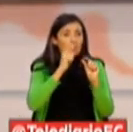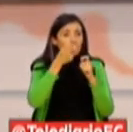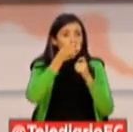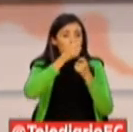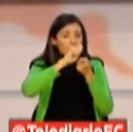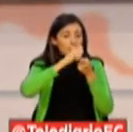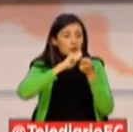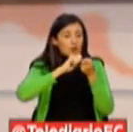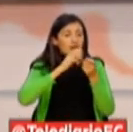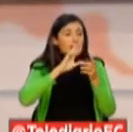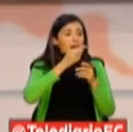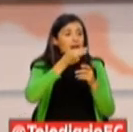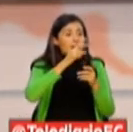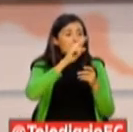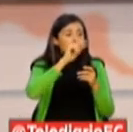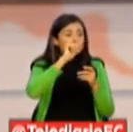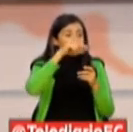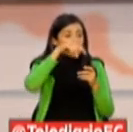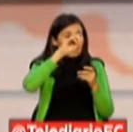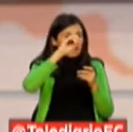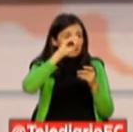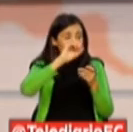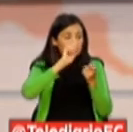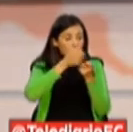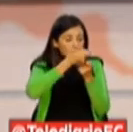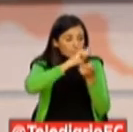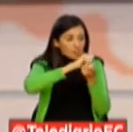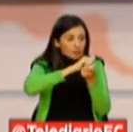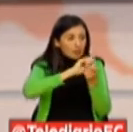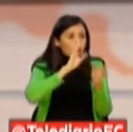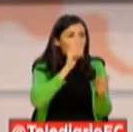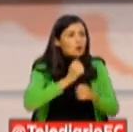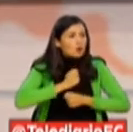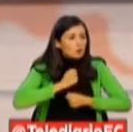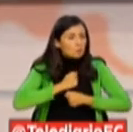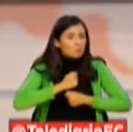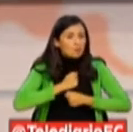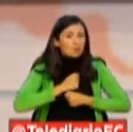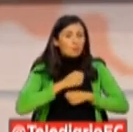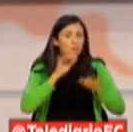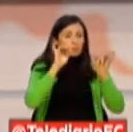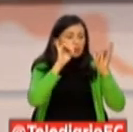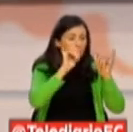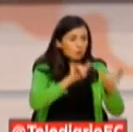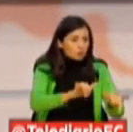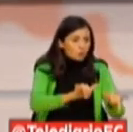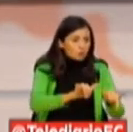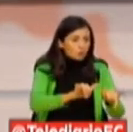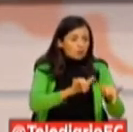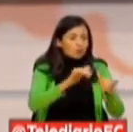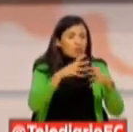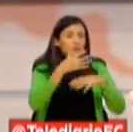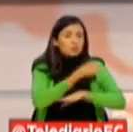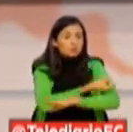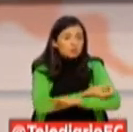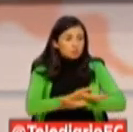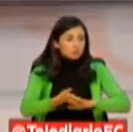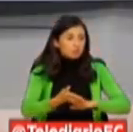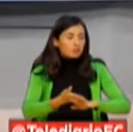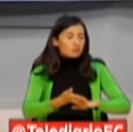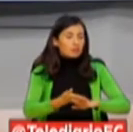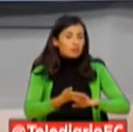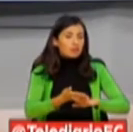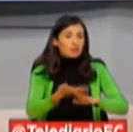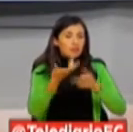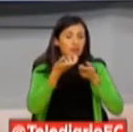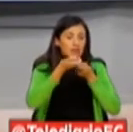pelados, porque lo propio es que se coma fibra. Los médicos están siempre recomendando sugieren fibra. Que la fibra es la que permite la